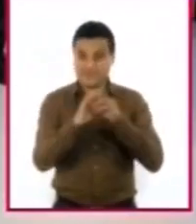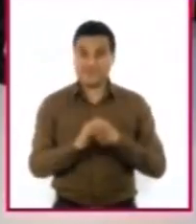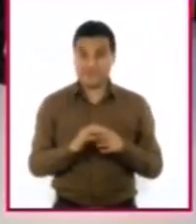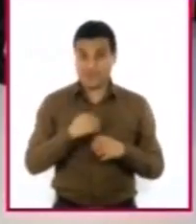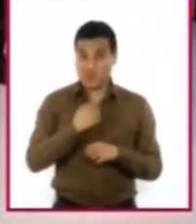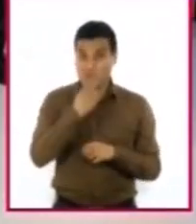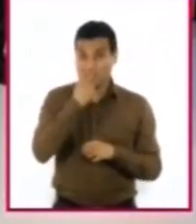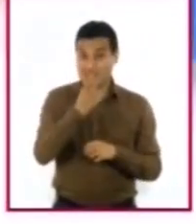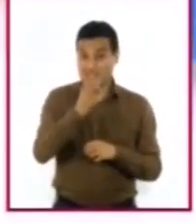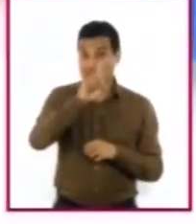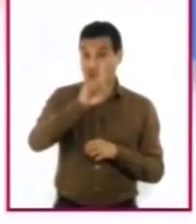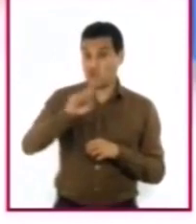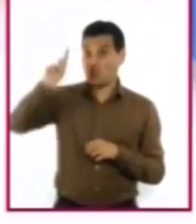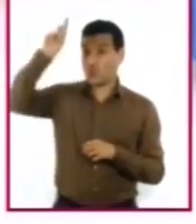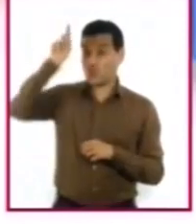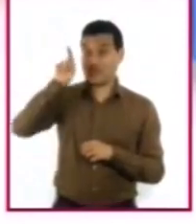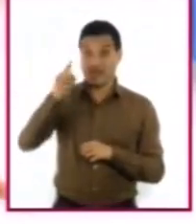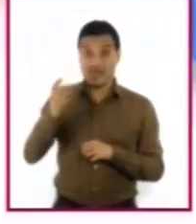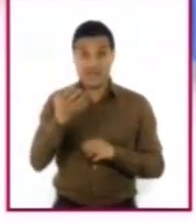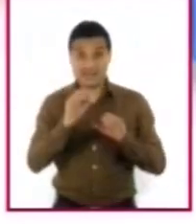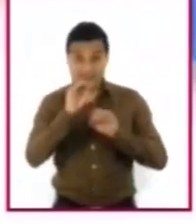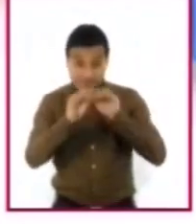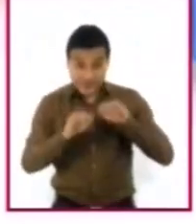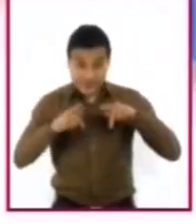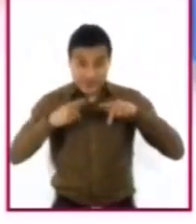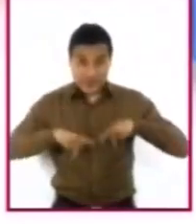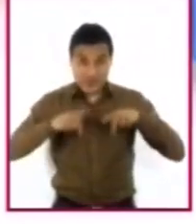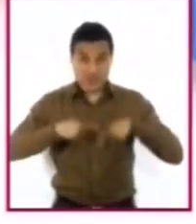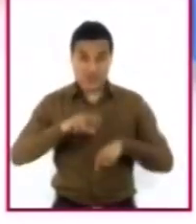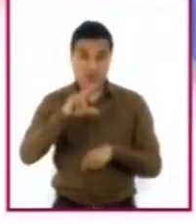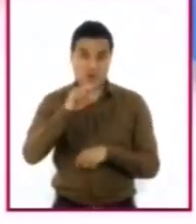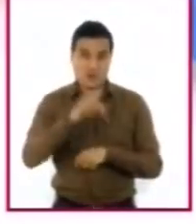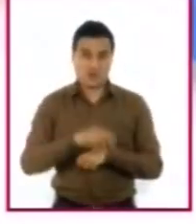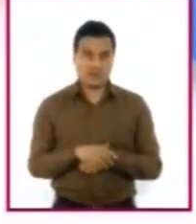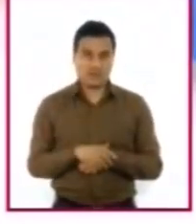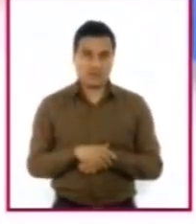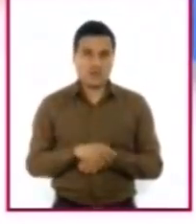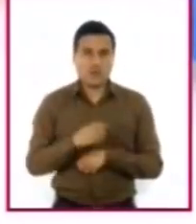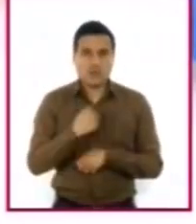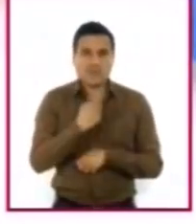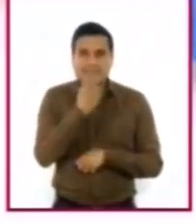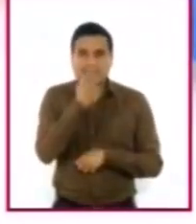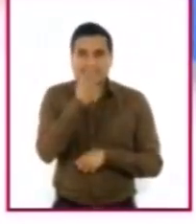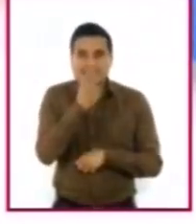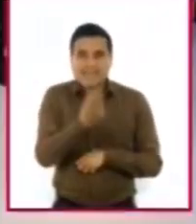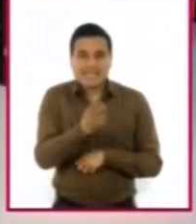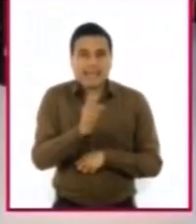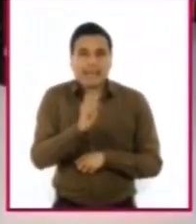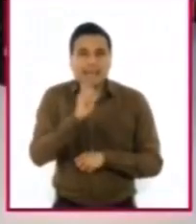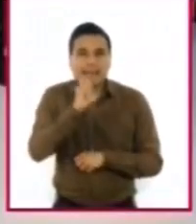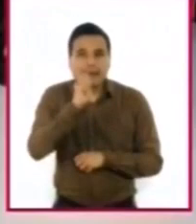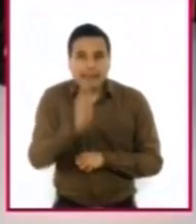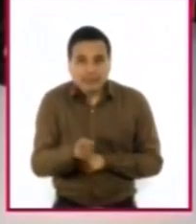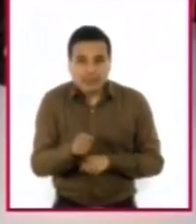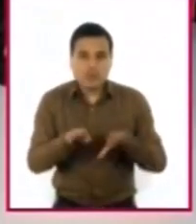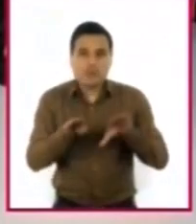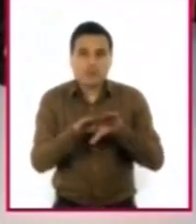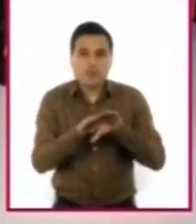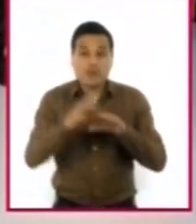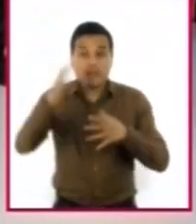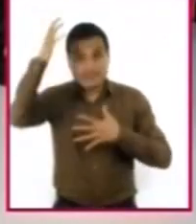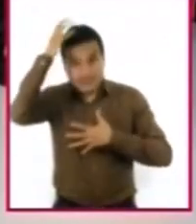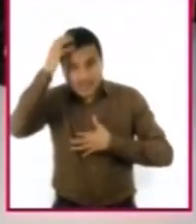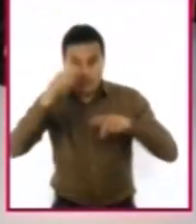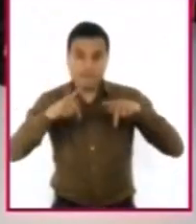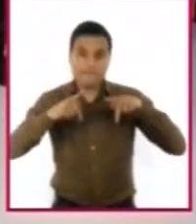Nunca entendieron, porque no se trata de una descendencia directa, sino de que compartimos un ancestro común, o sea...